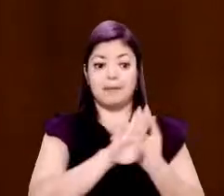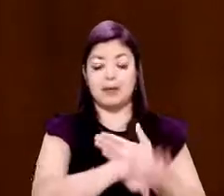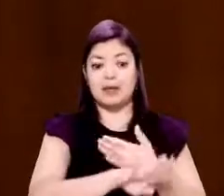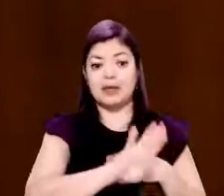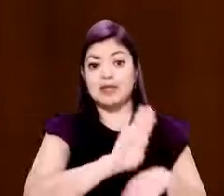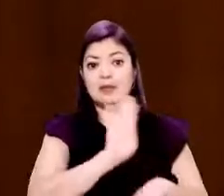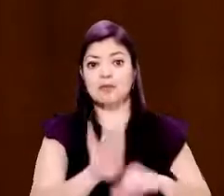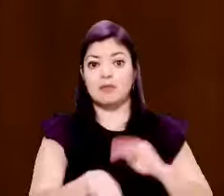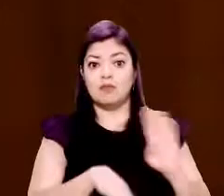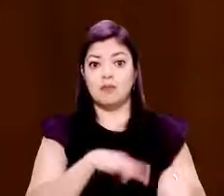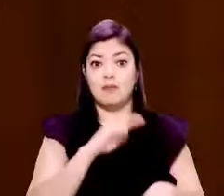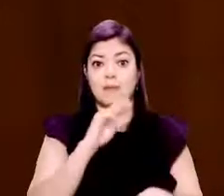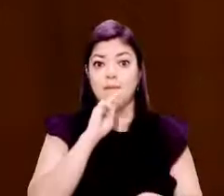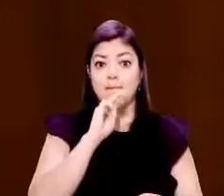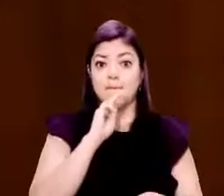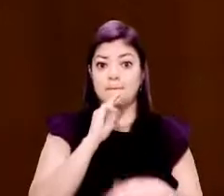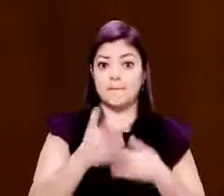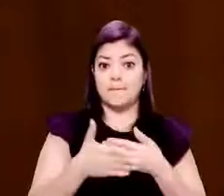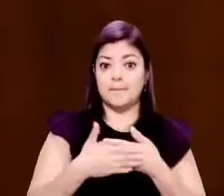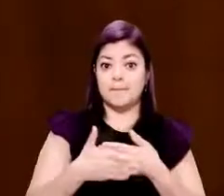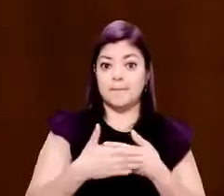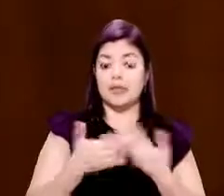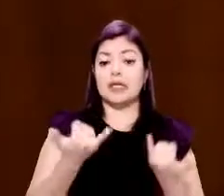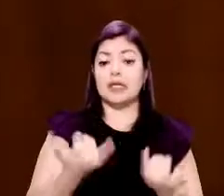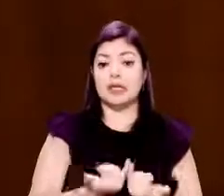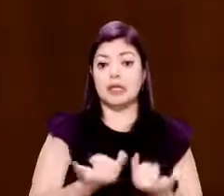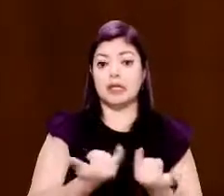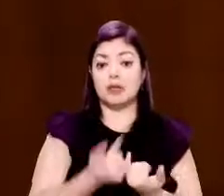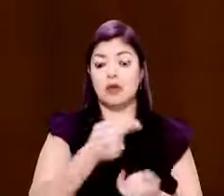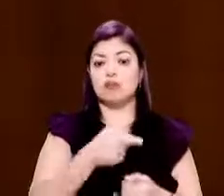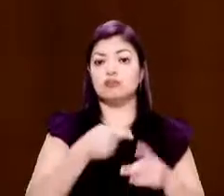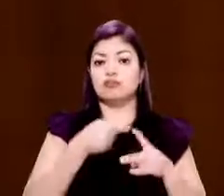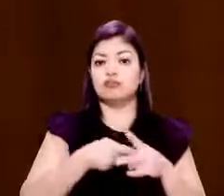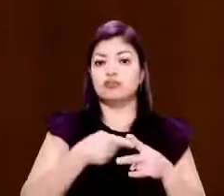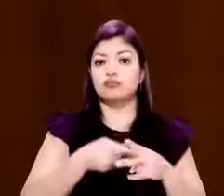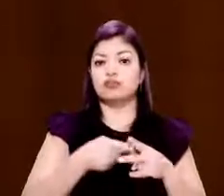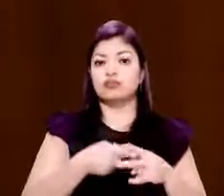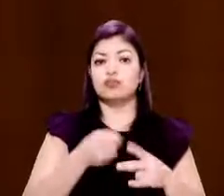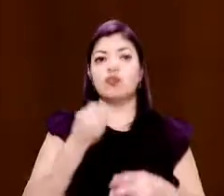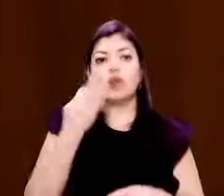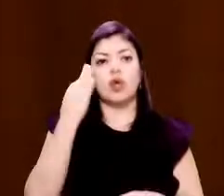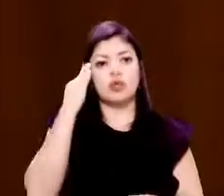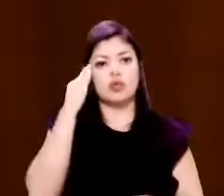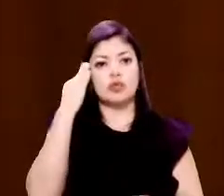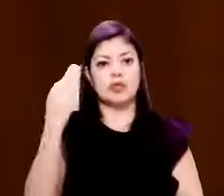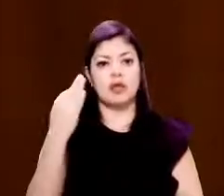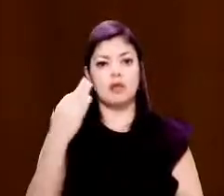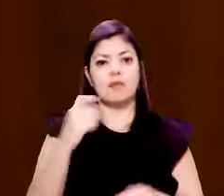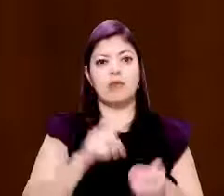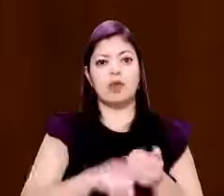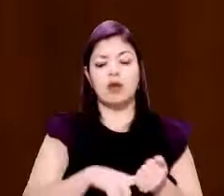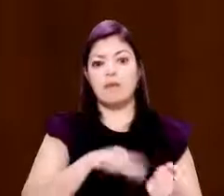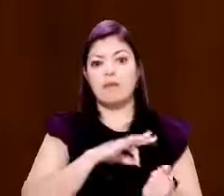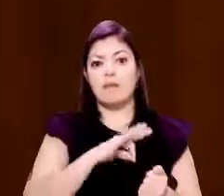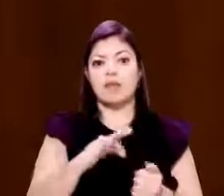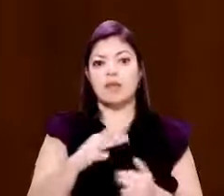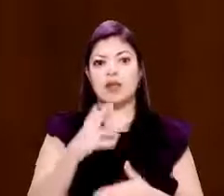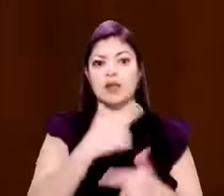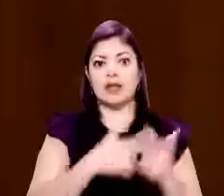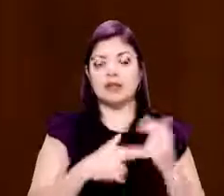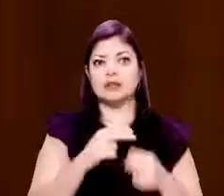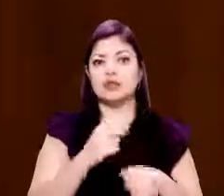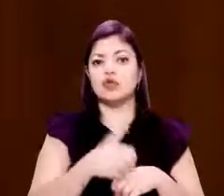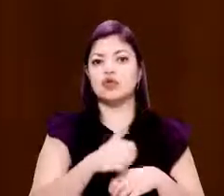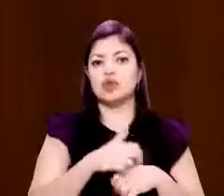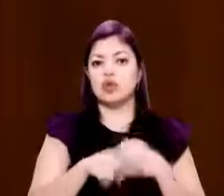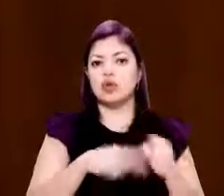mortalidad materna y con base en sus estimaciones, ¿cuánto tiempo tardaremos en regresar a los números normales?